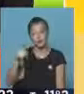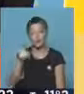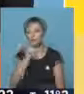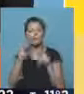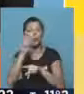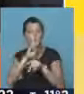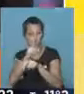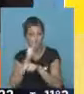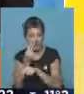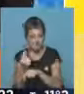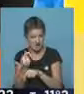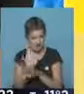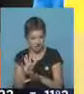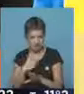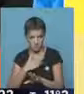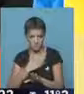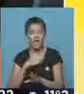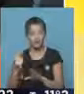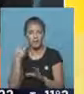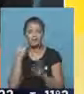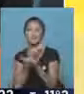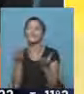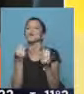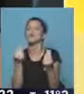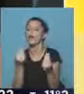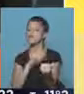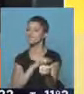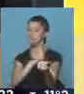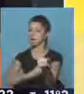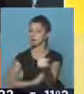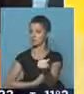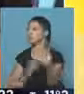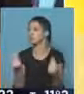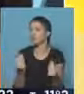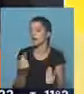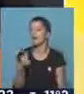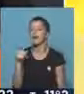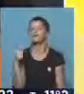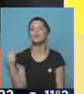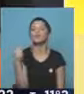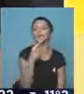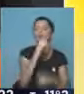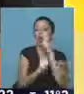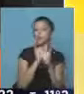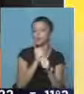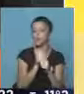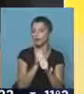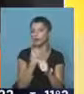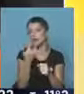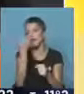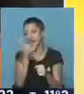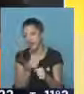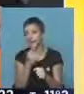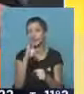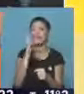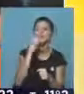dinero. Esto fue una demostración de fuerza. ¿Por qué? Porque vos no vas contra las corporaciones que probablemente tienen backup de